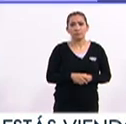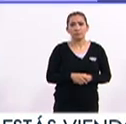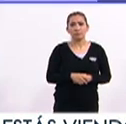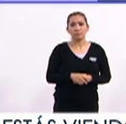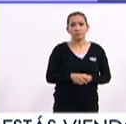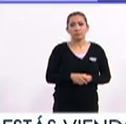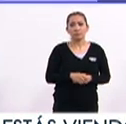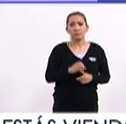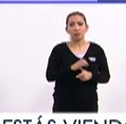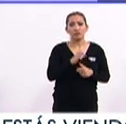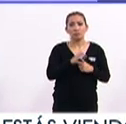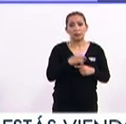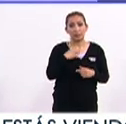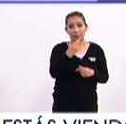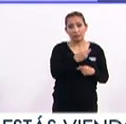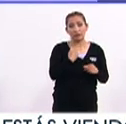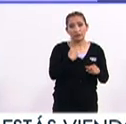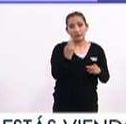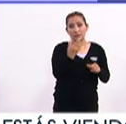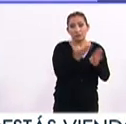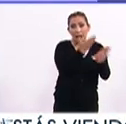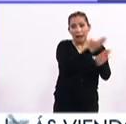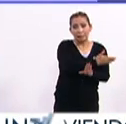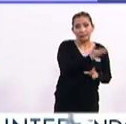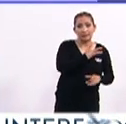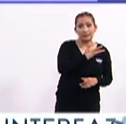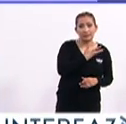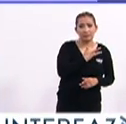eso implica tener muchos